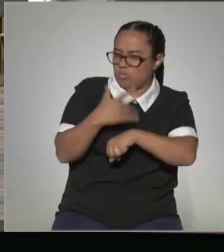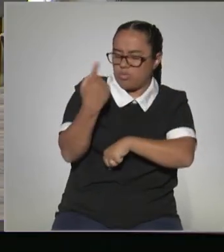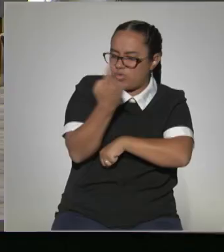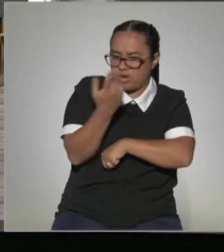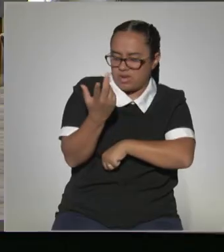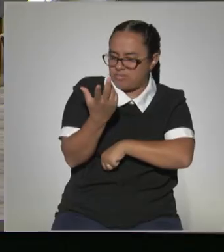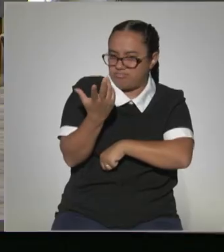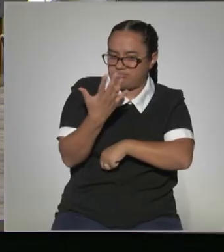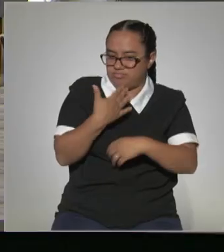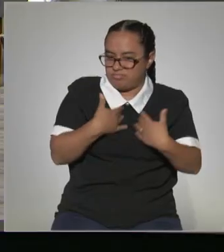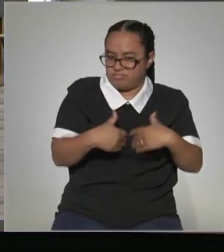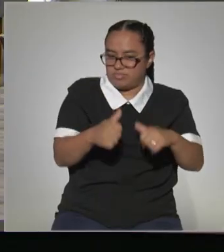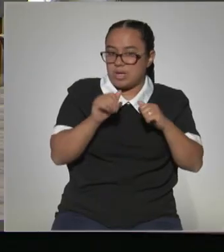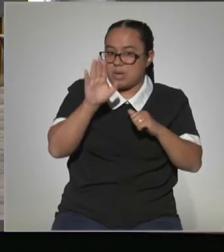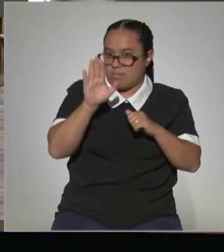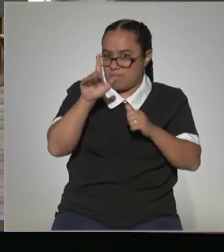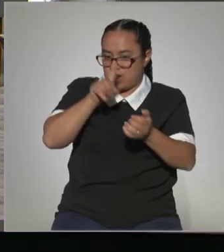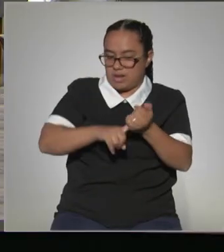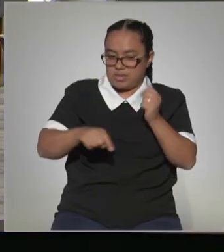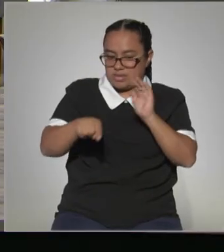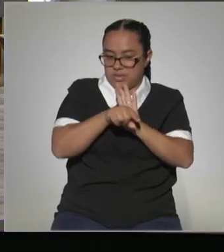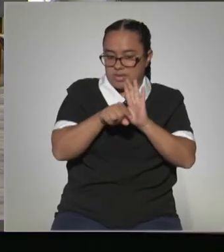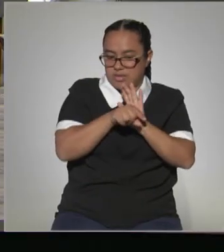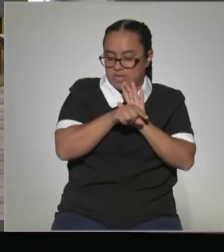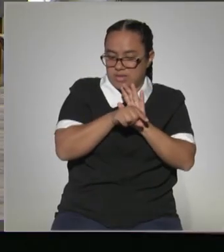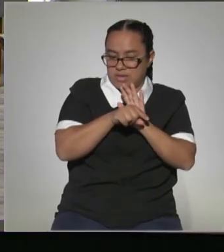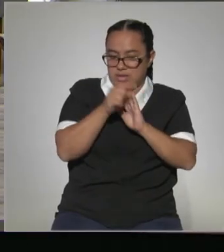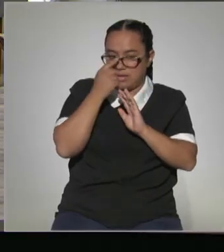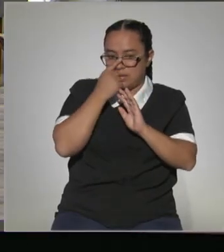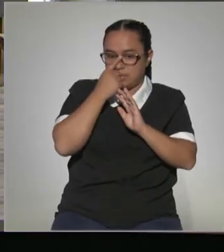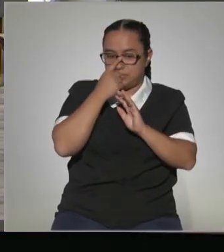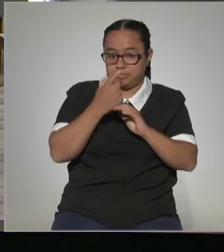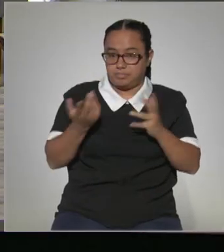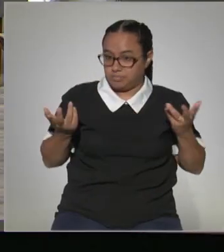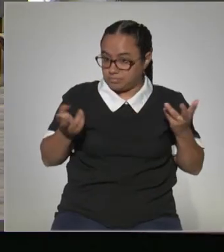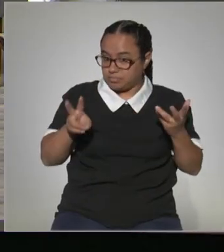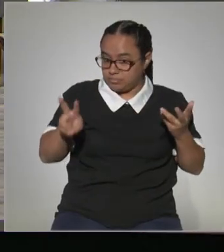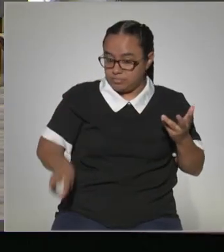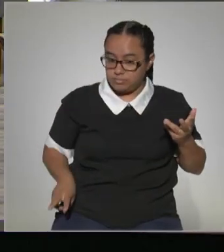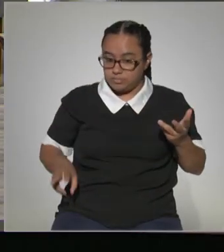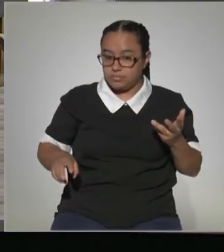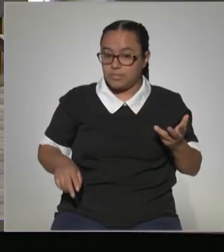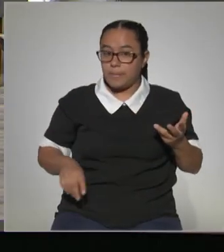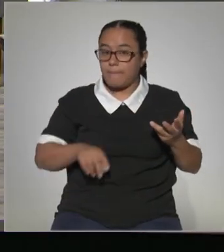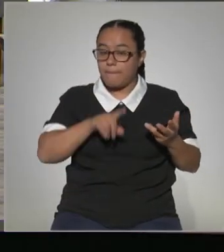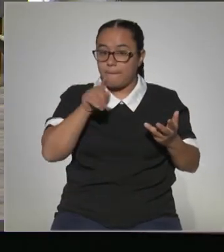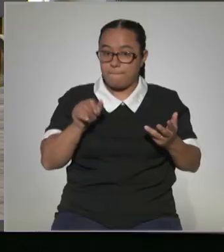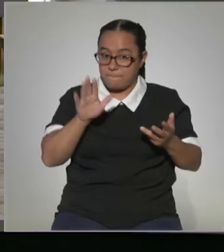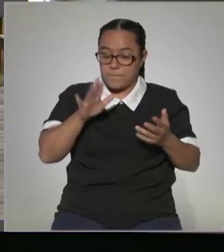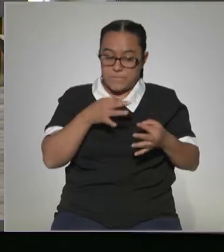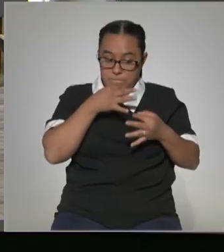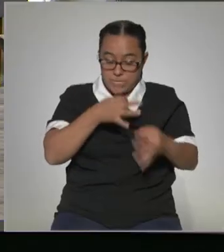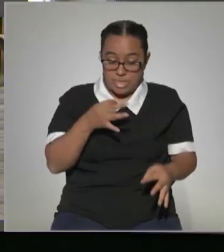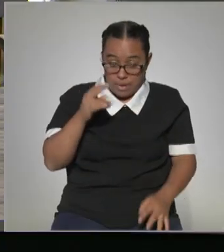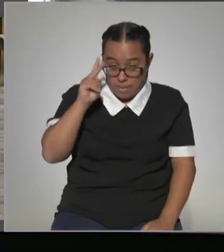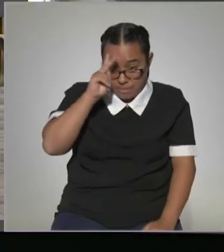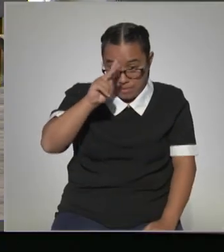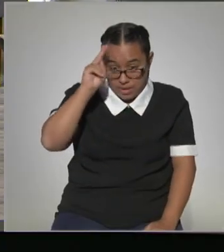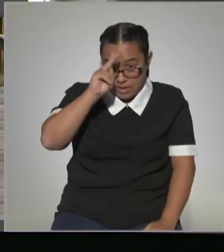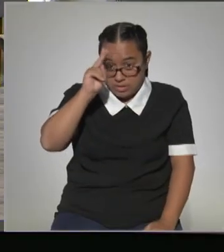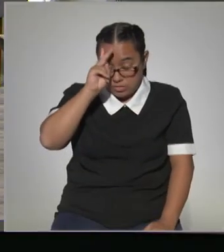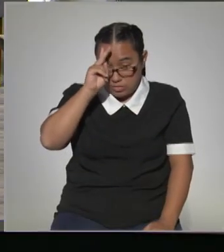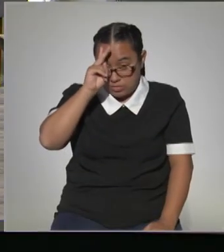sea, parece negativo. O sea, estás llegando, ¿no? Es que sí, entonces te vuelves adicto. O sea, parece que entonces